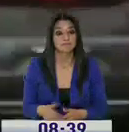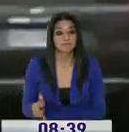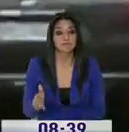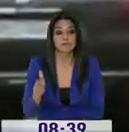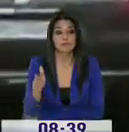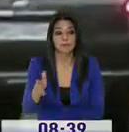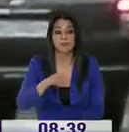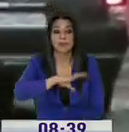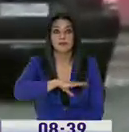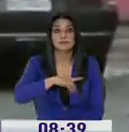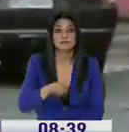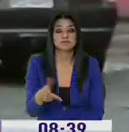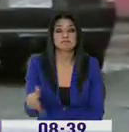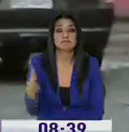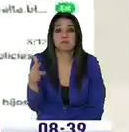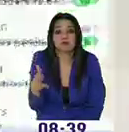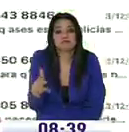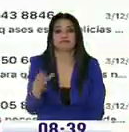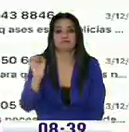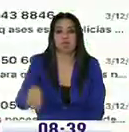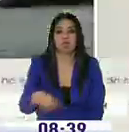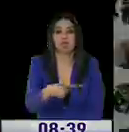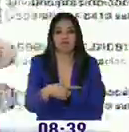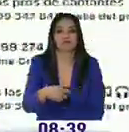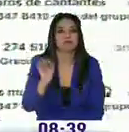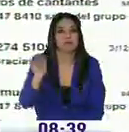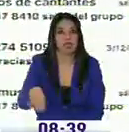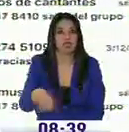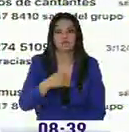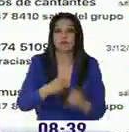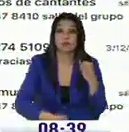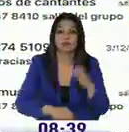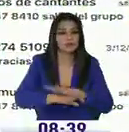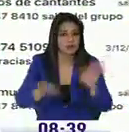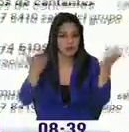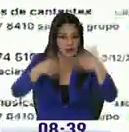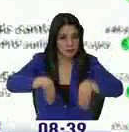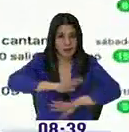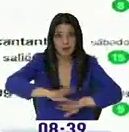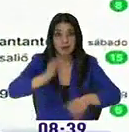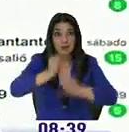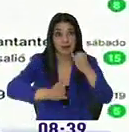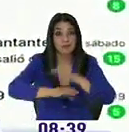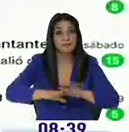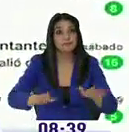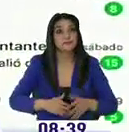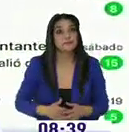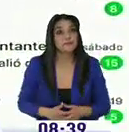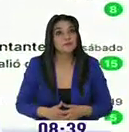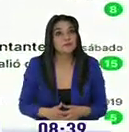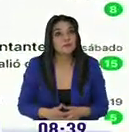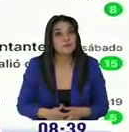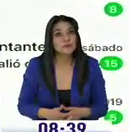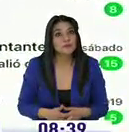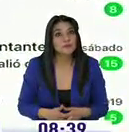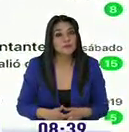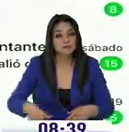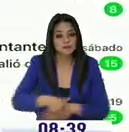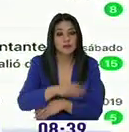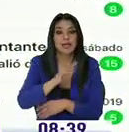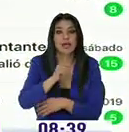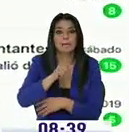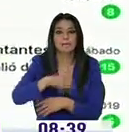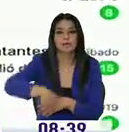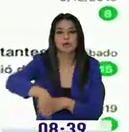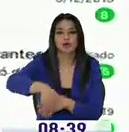ahí están. Parqueado donde le da la gana este individuo. Y finalmente, ya con esto acabamos. Miren ustedes, esto es en la Francisco Campo, mención de